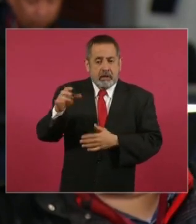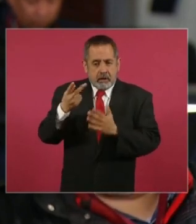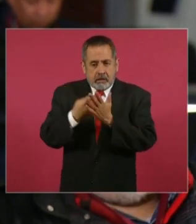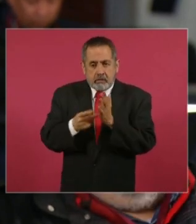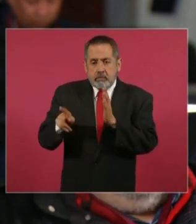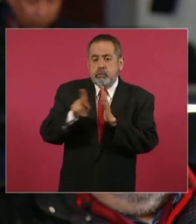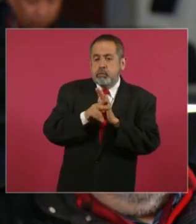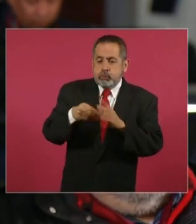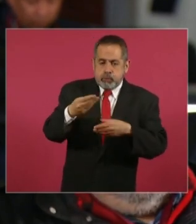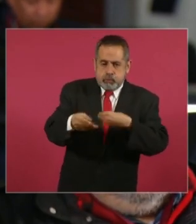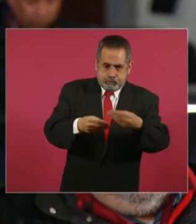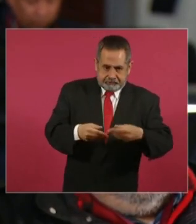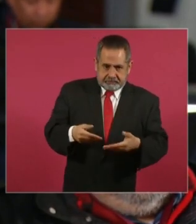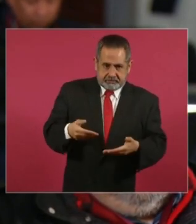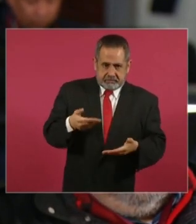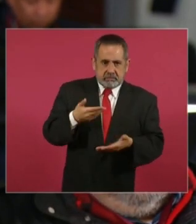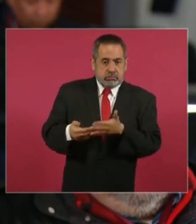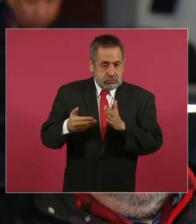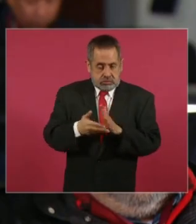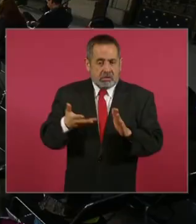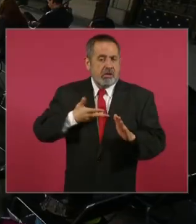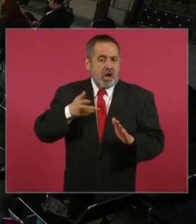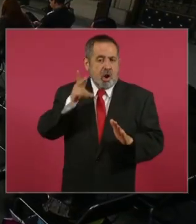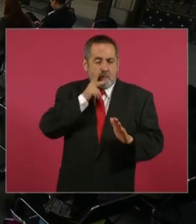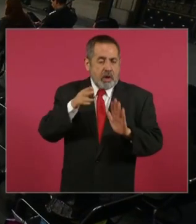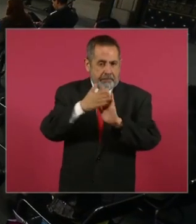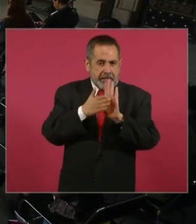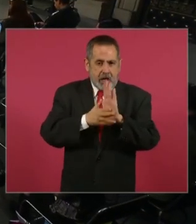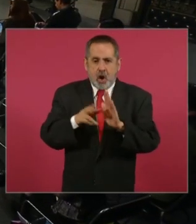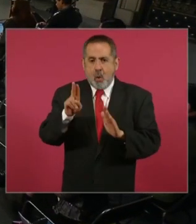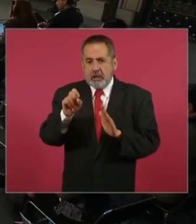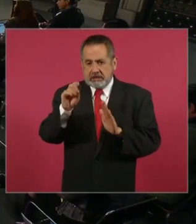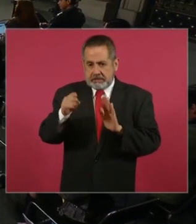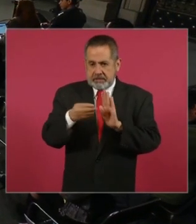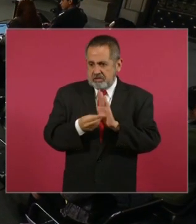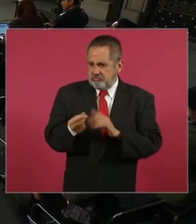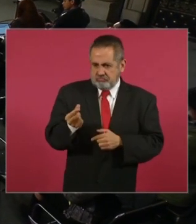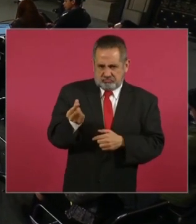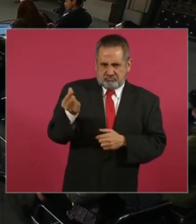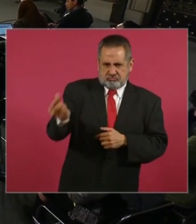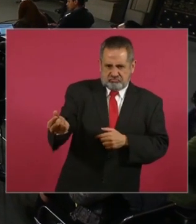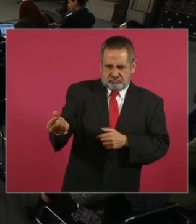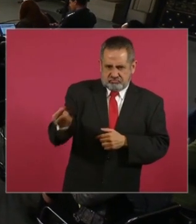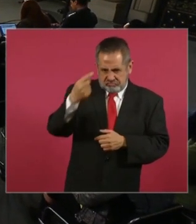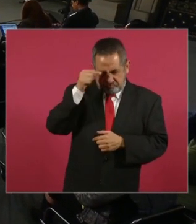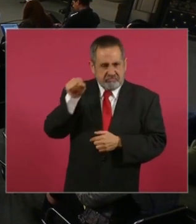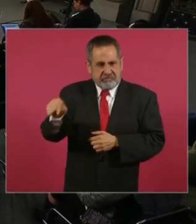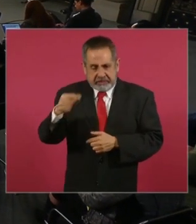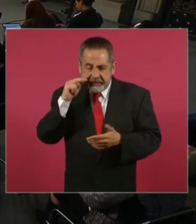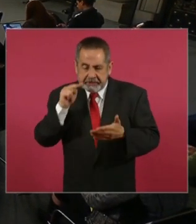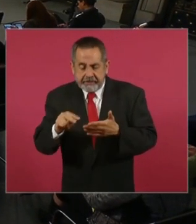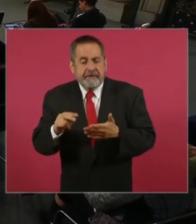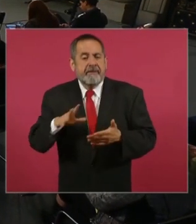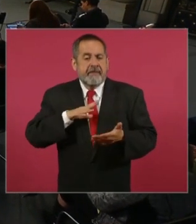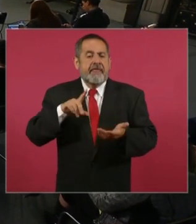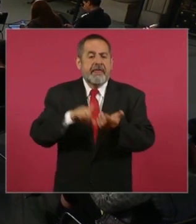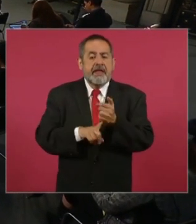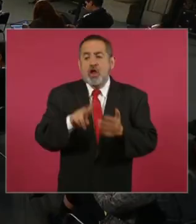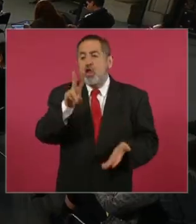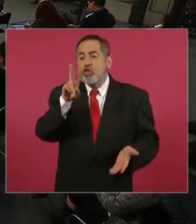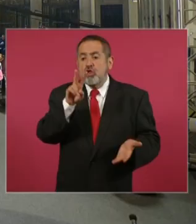plazas. Hoy en este documento o en esta memoria de UCB con la que nosotros contamos, se suman ya